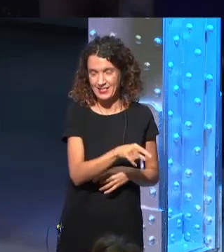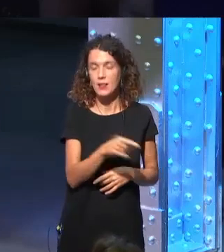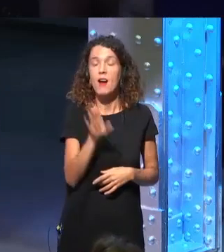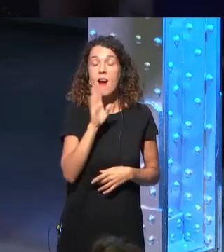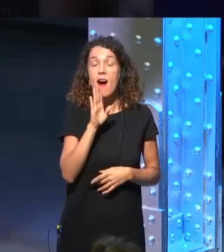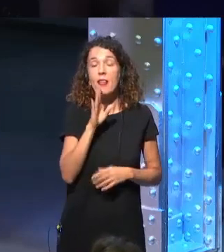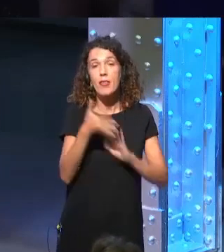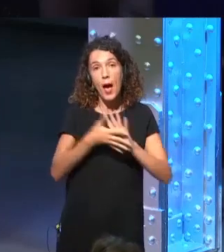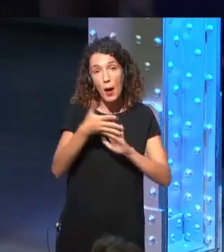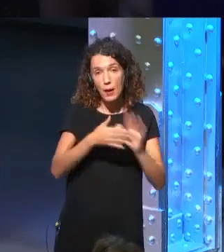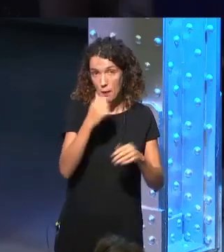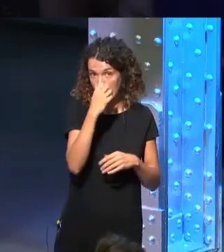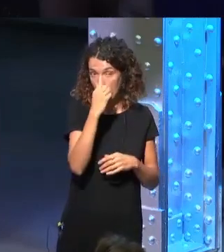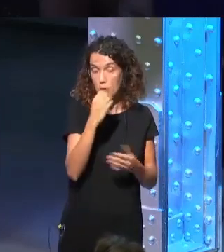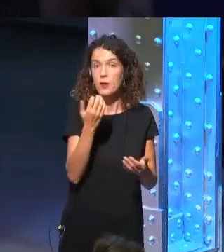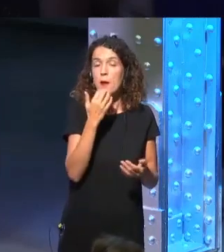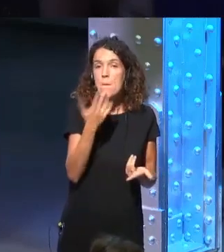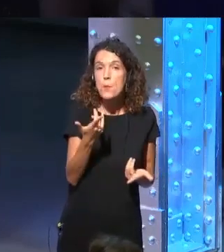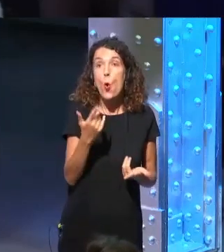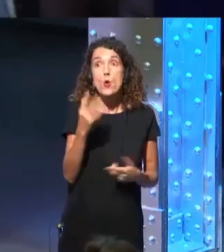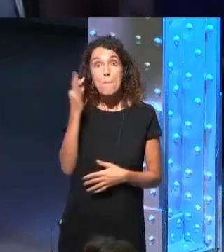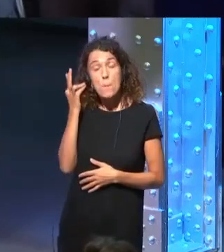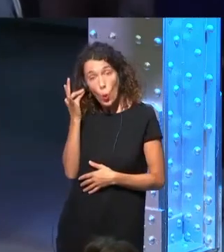decidas decir como una mujer